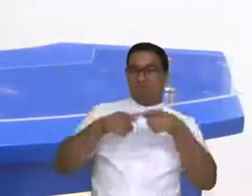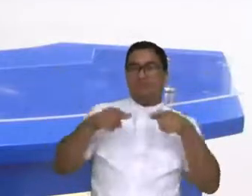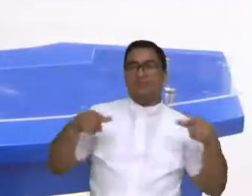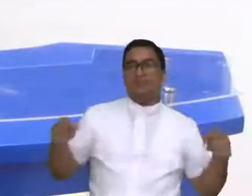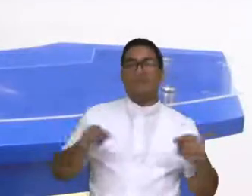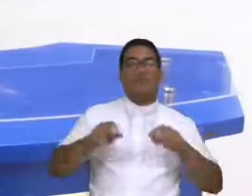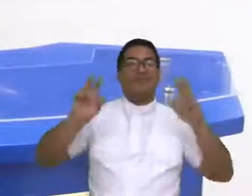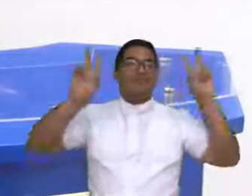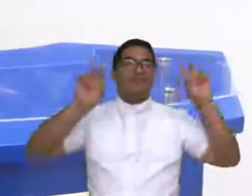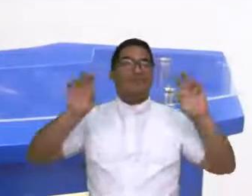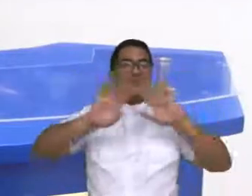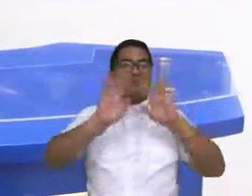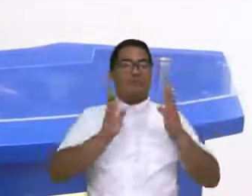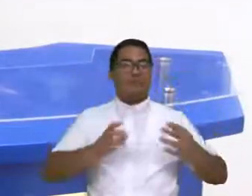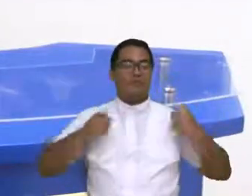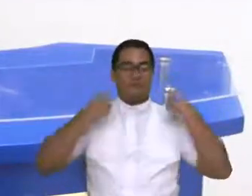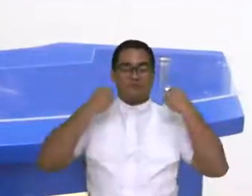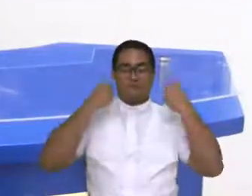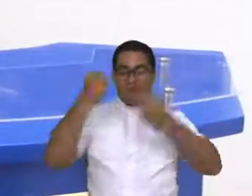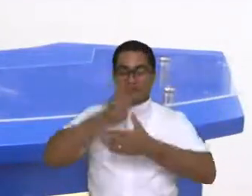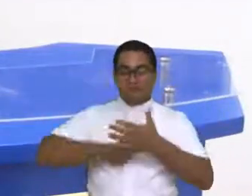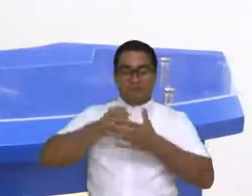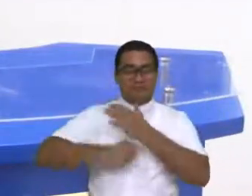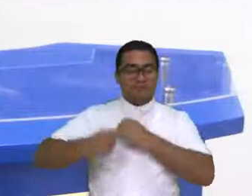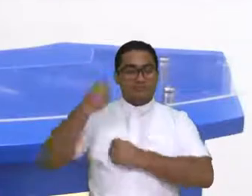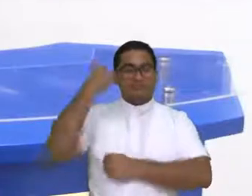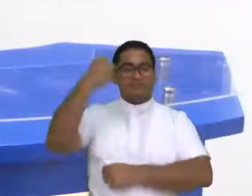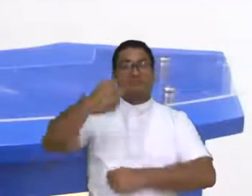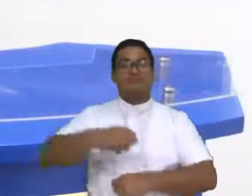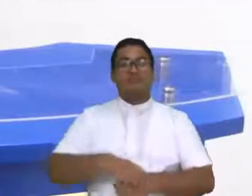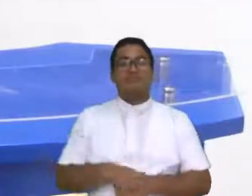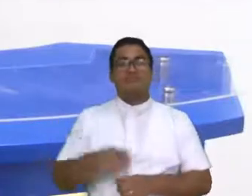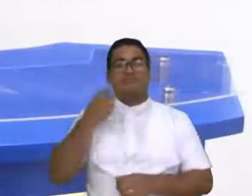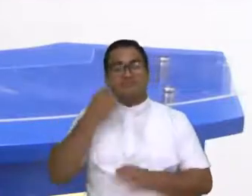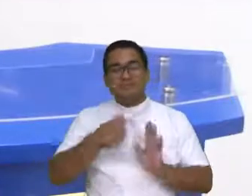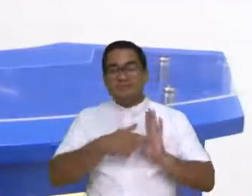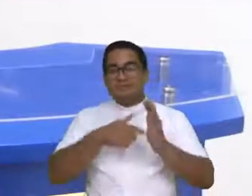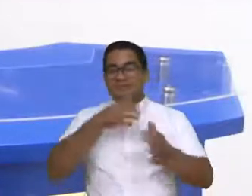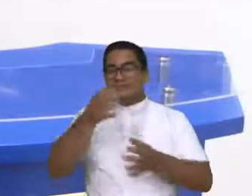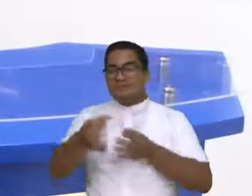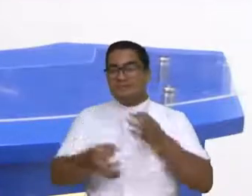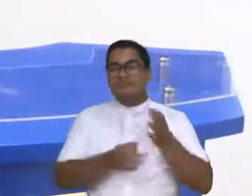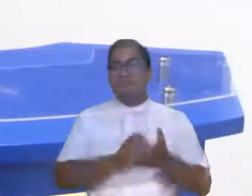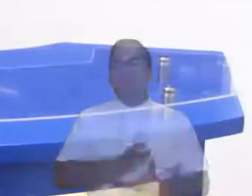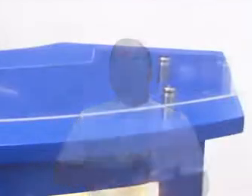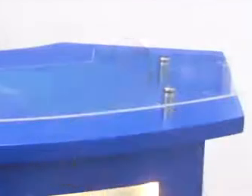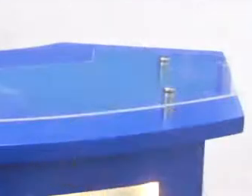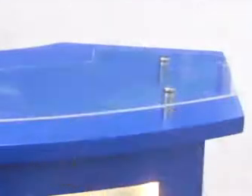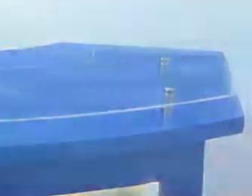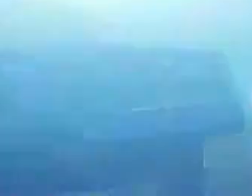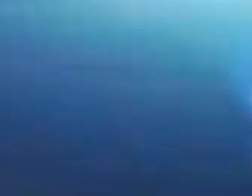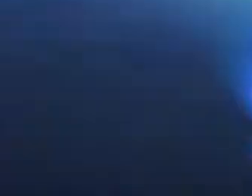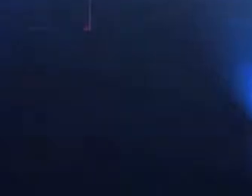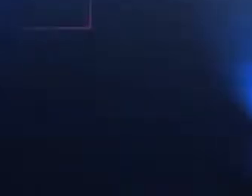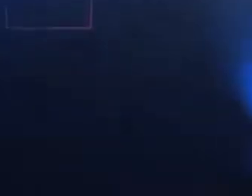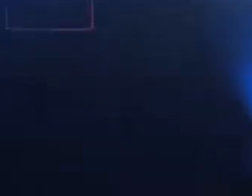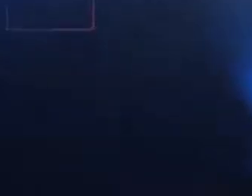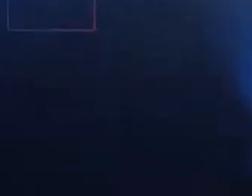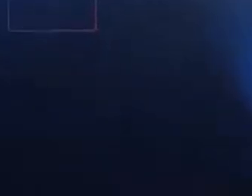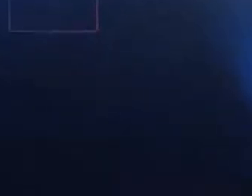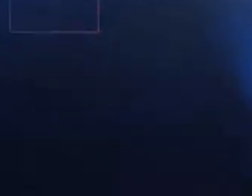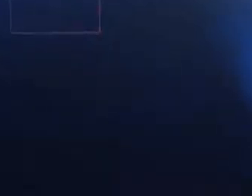lema Mujeres, Fuerza de Triunfo en Luchas y Victorias. Veamos más detalles a continuación.